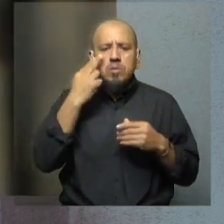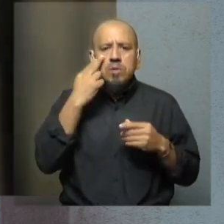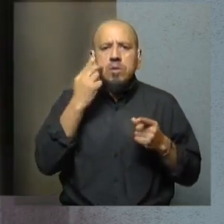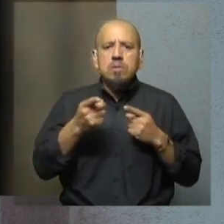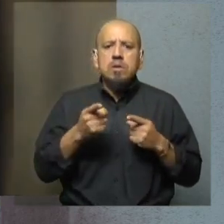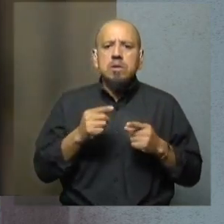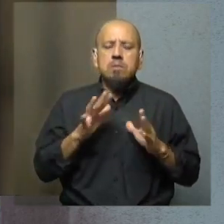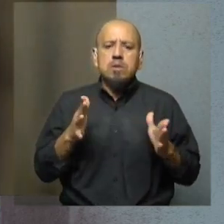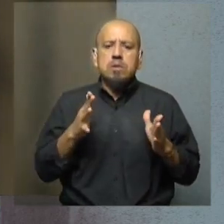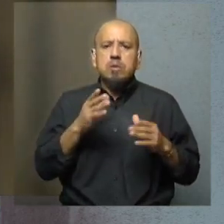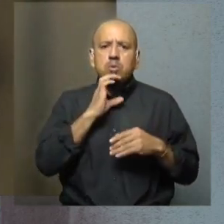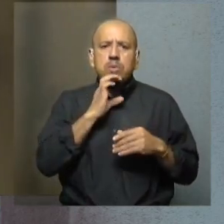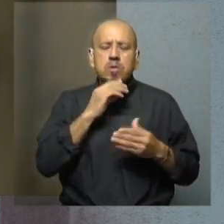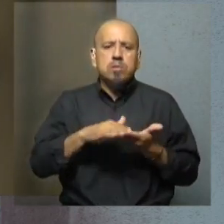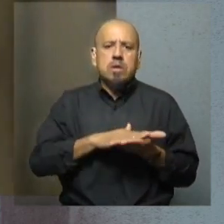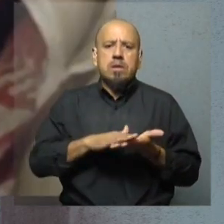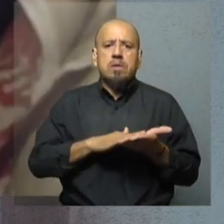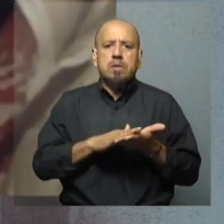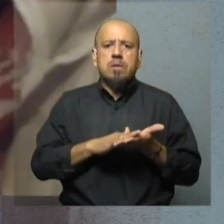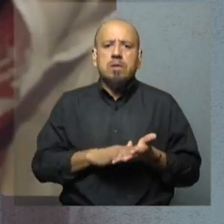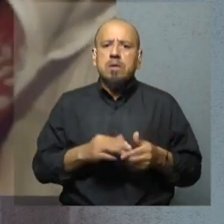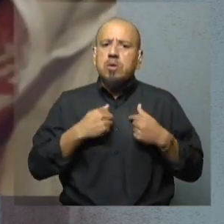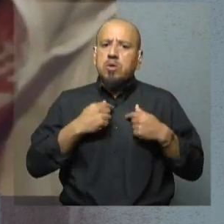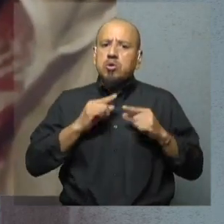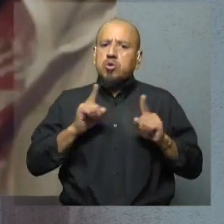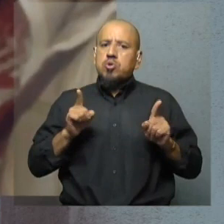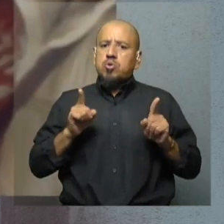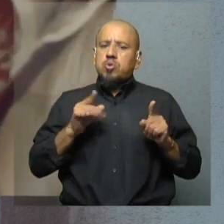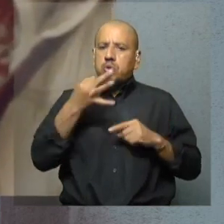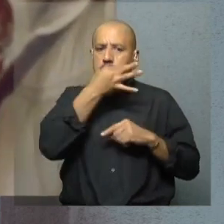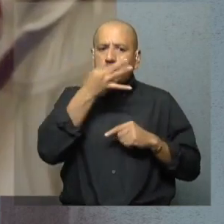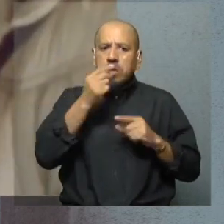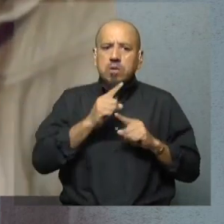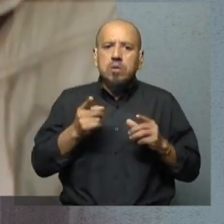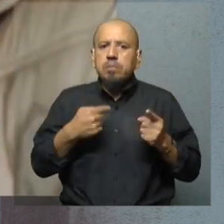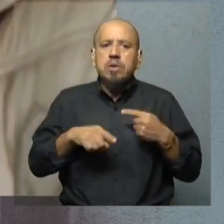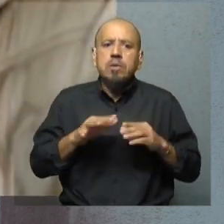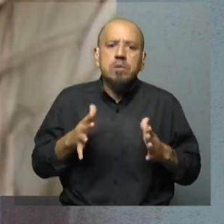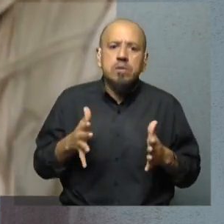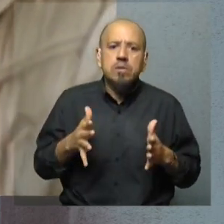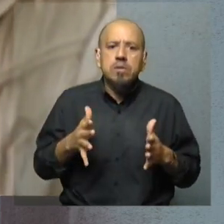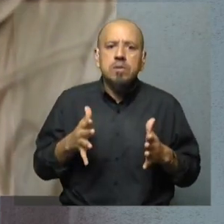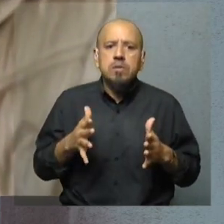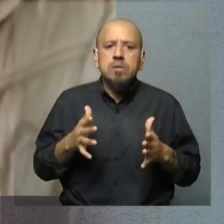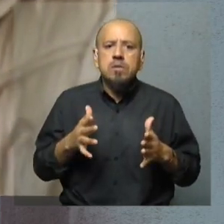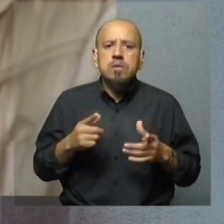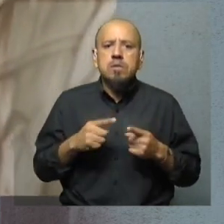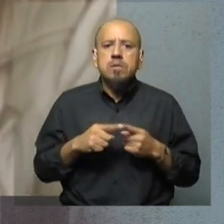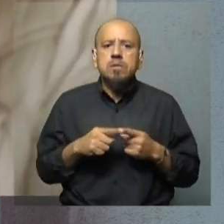nada Gracias ninguna yo no me drogo pero que gracia tiene vayan que se drogado